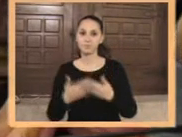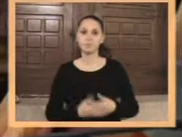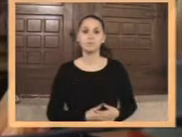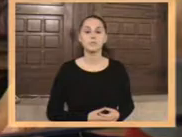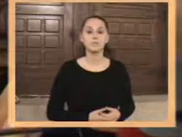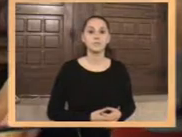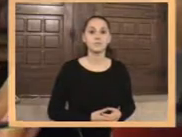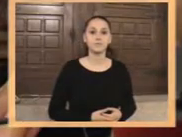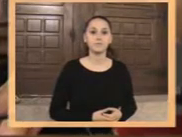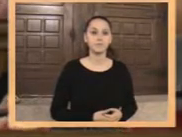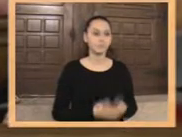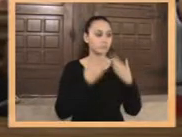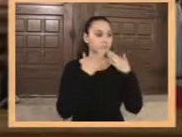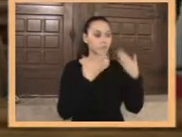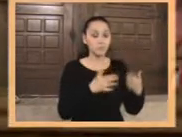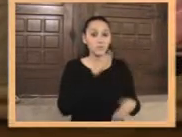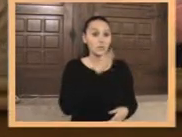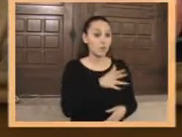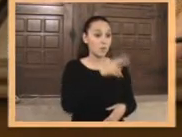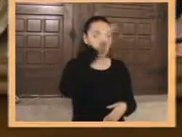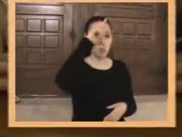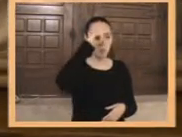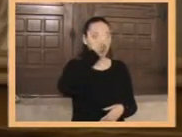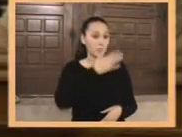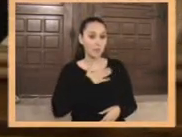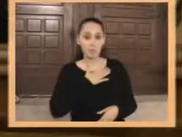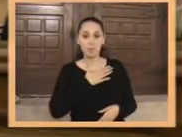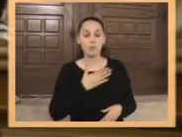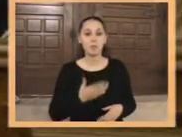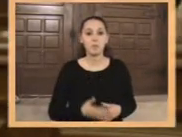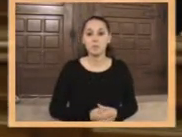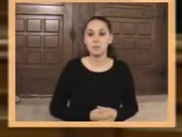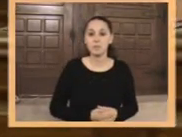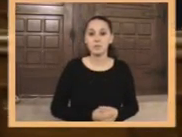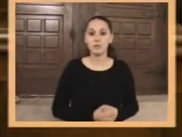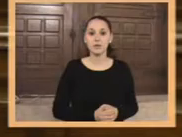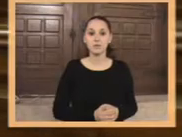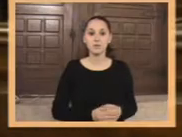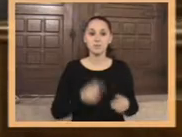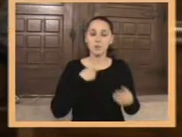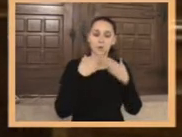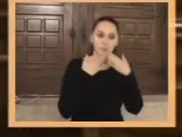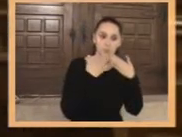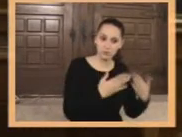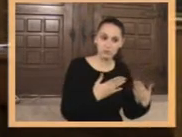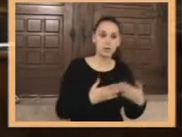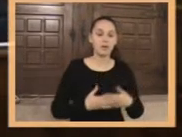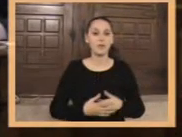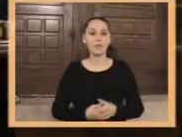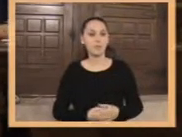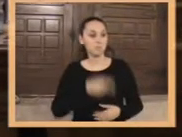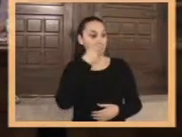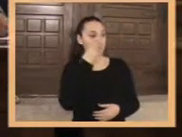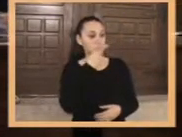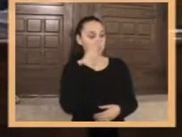de verdad, que le agradezco tanto que se preocupe por mí, que me dé consejos, que me diga que viene bien para la agenda. Estoy agradecidísimo, de verdad. ¿Usted lo representa todo? ¿Qué interés